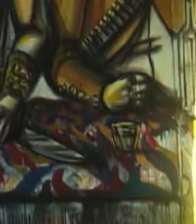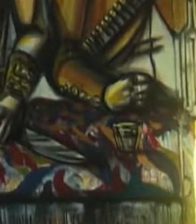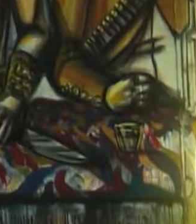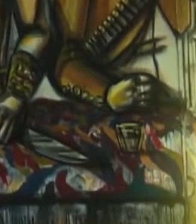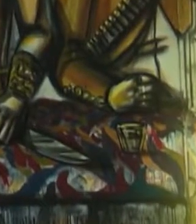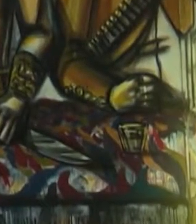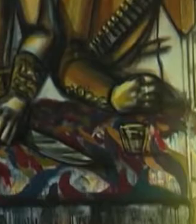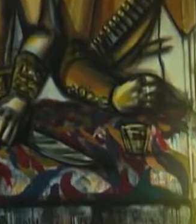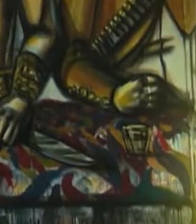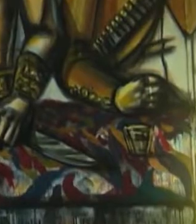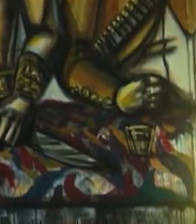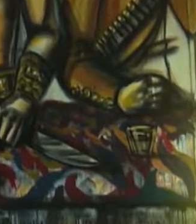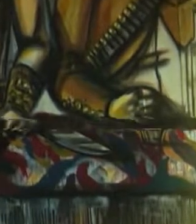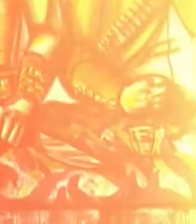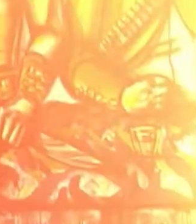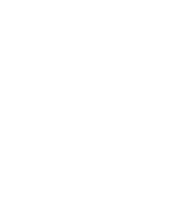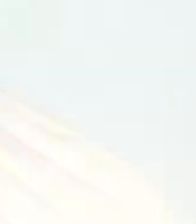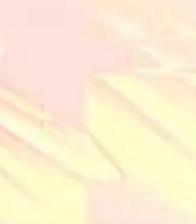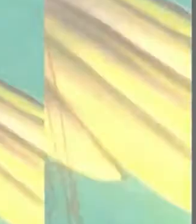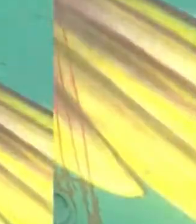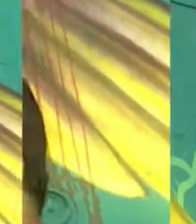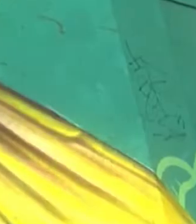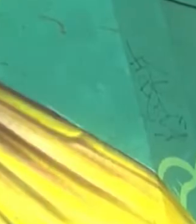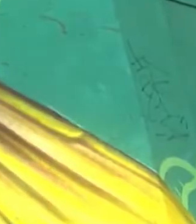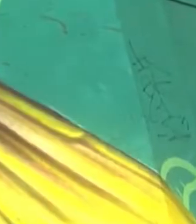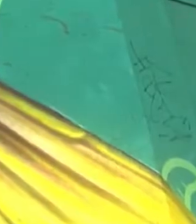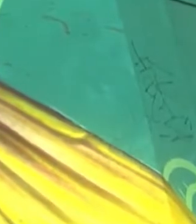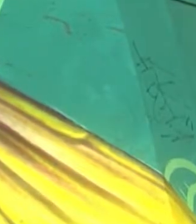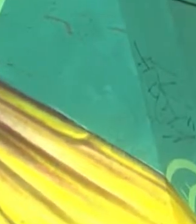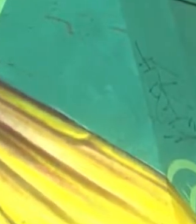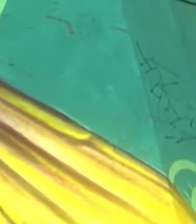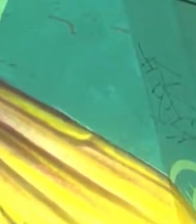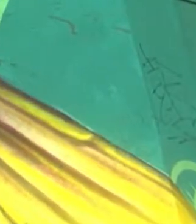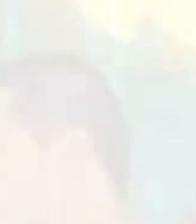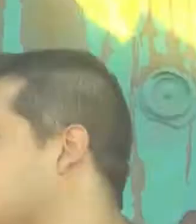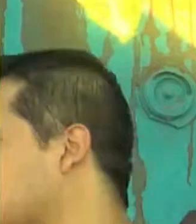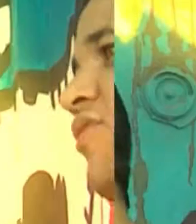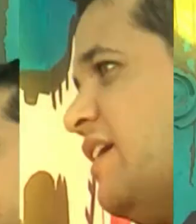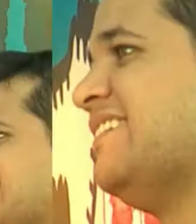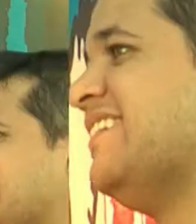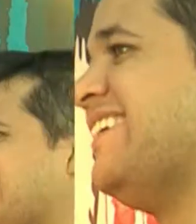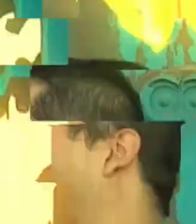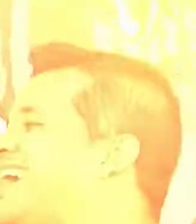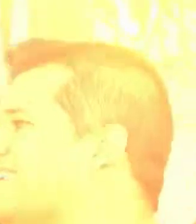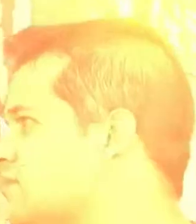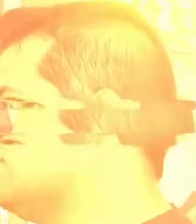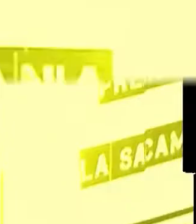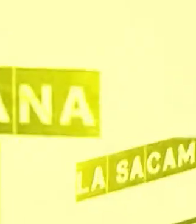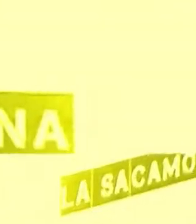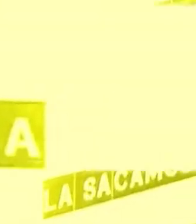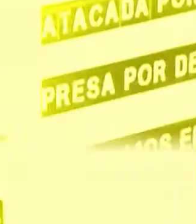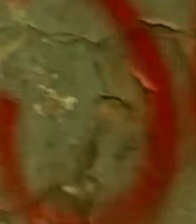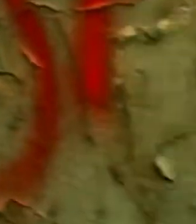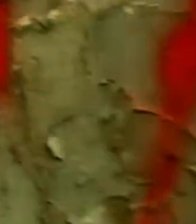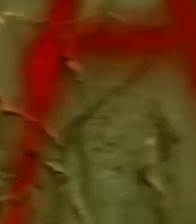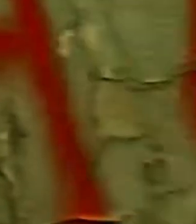con verlo. Y somos dos, somos dos, somos dos. Y somos dos, somos dos, somos dos.